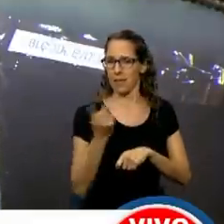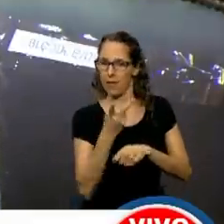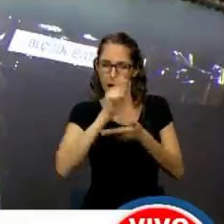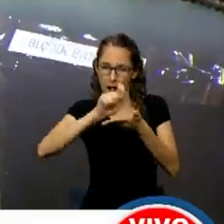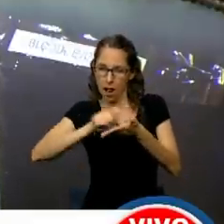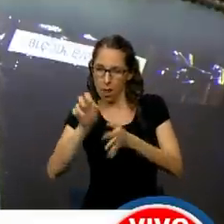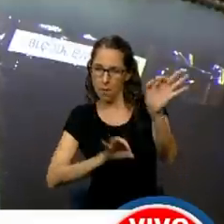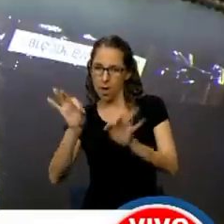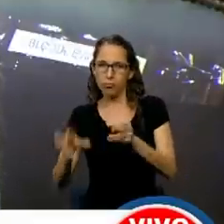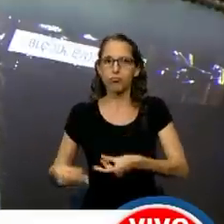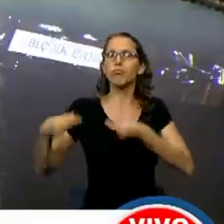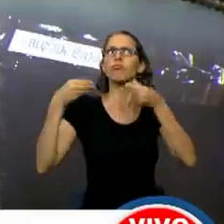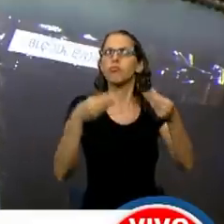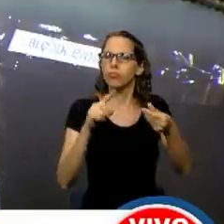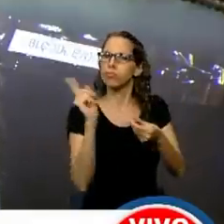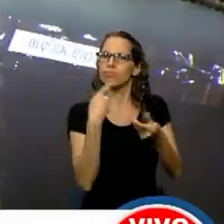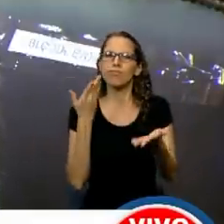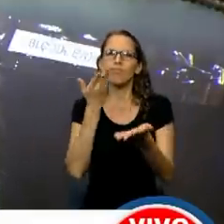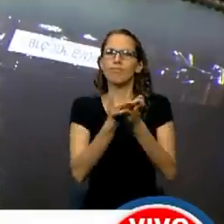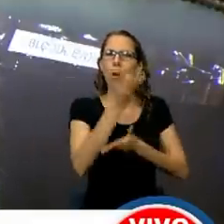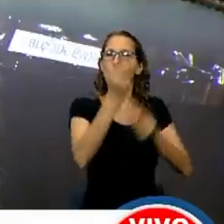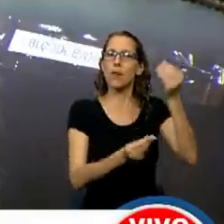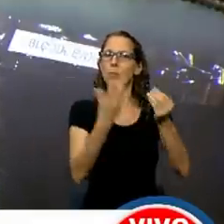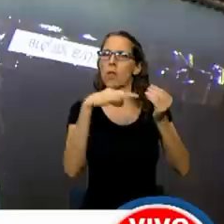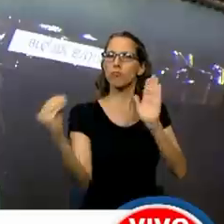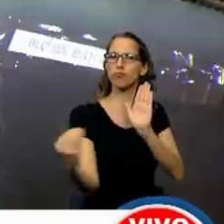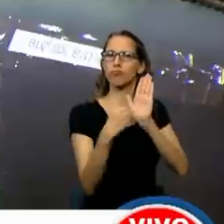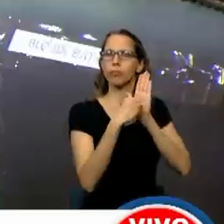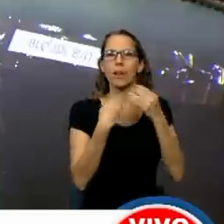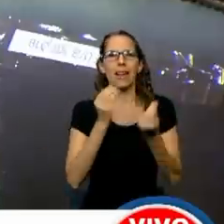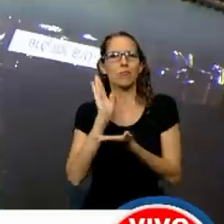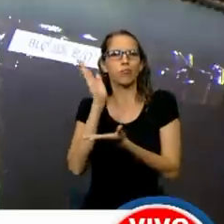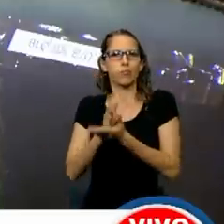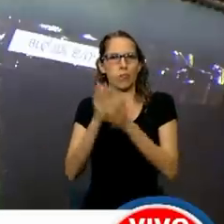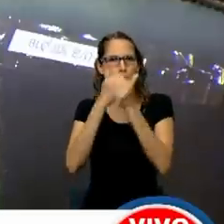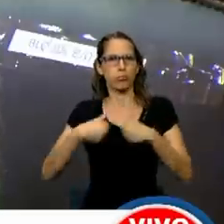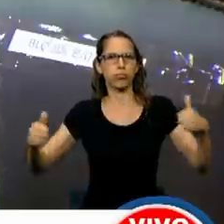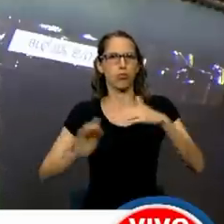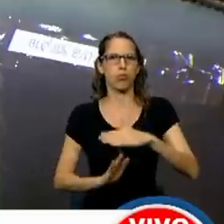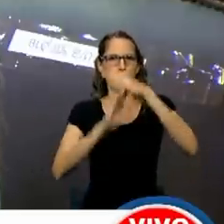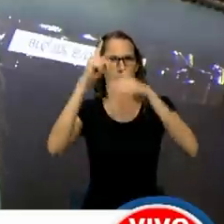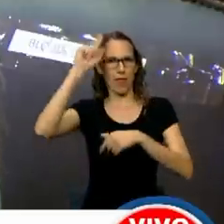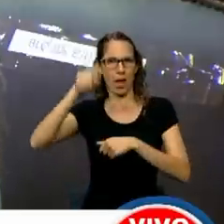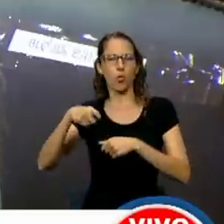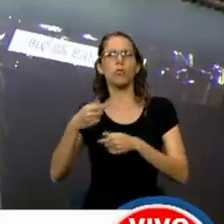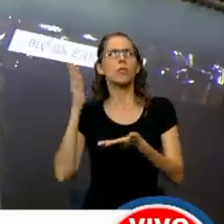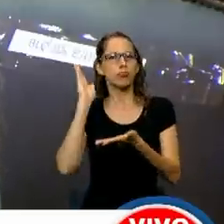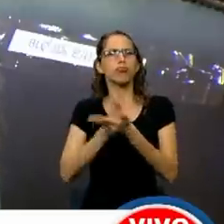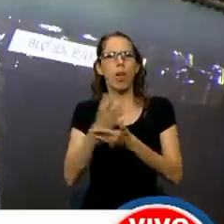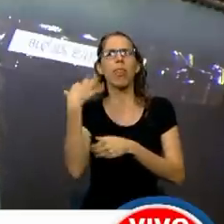y pedíamos que se incluya en el presupuesto el pago de la sentencia de la corte suprema de justicia por los 100 mil millones